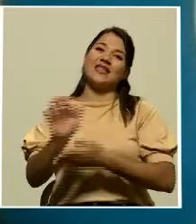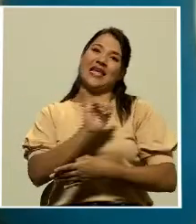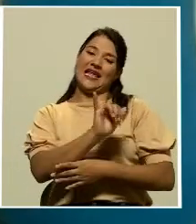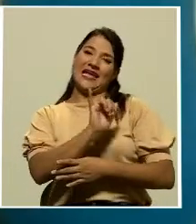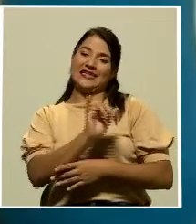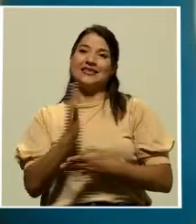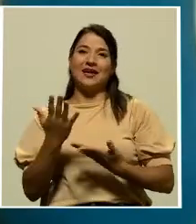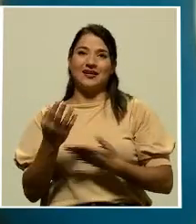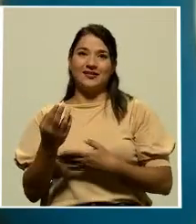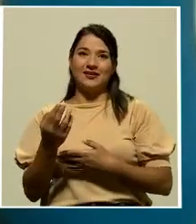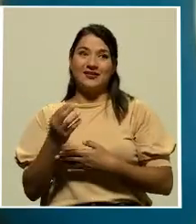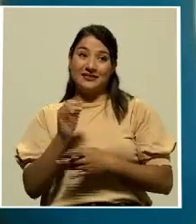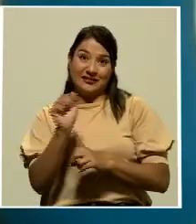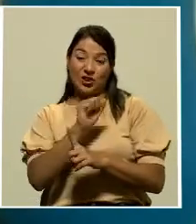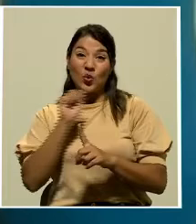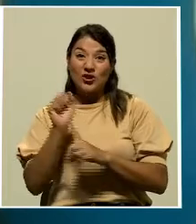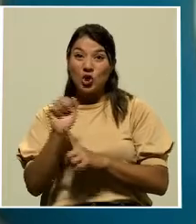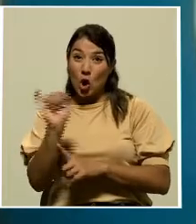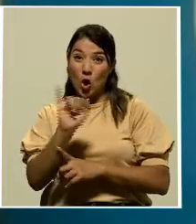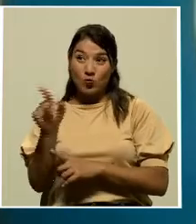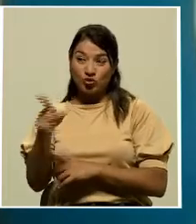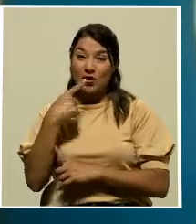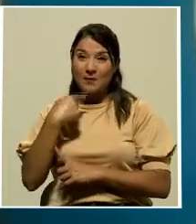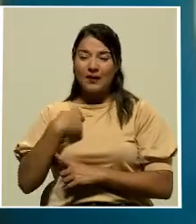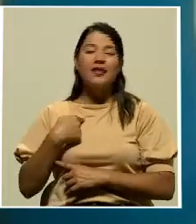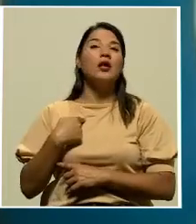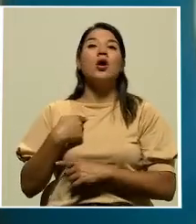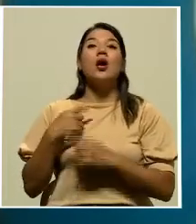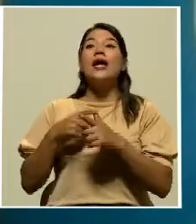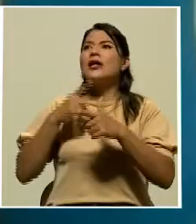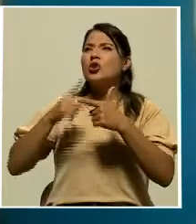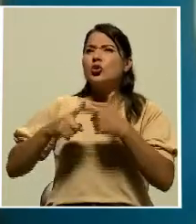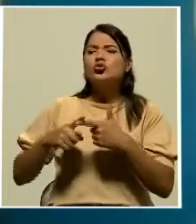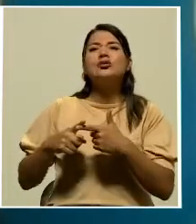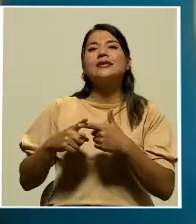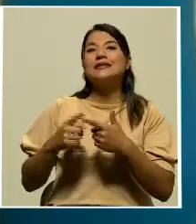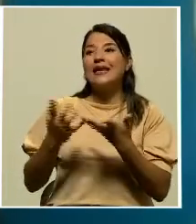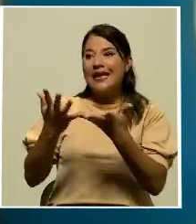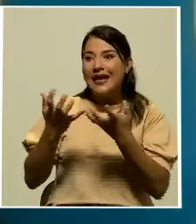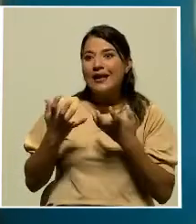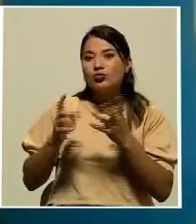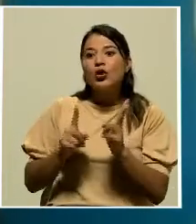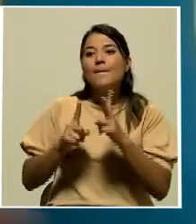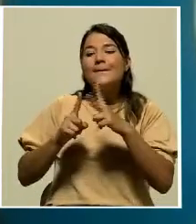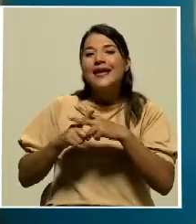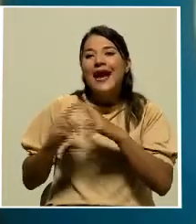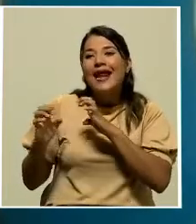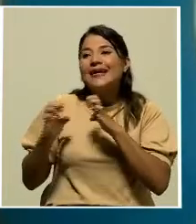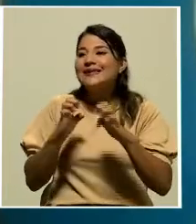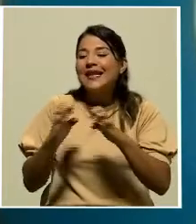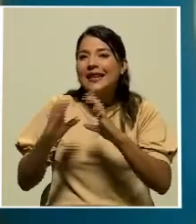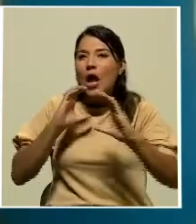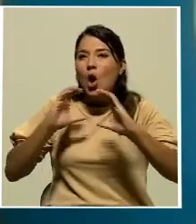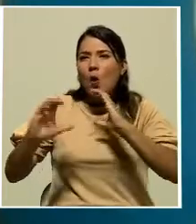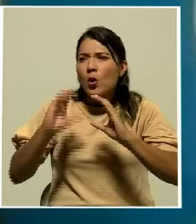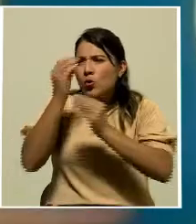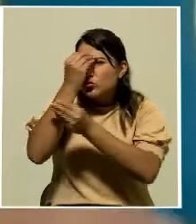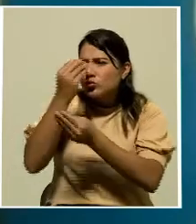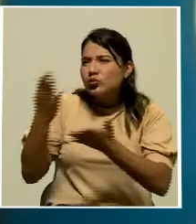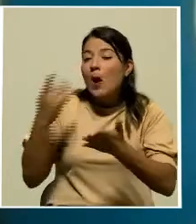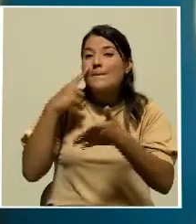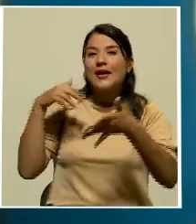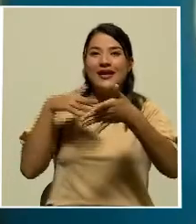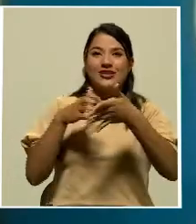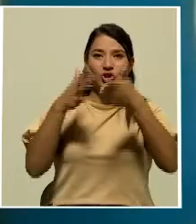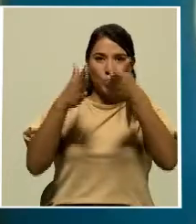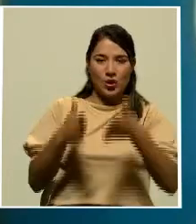don Ernesto. Entonces, hay toda una estrategia de comunicación también focalizada, explícita, para los